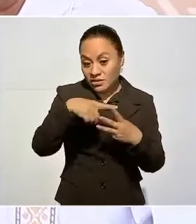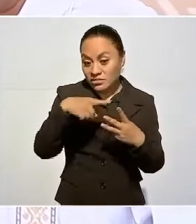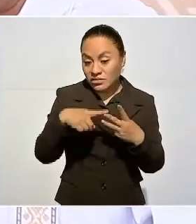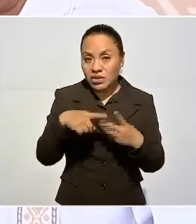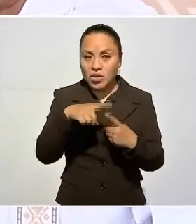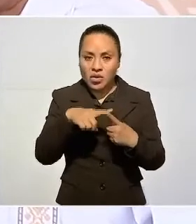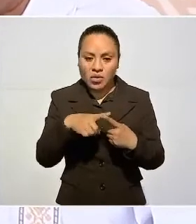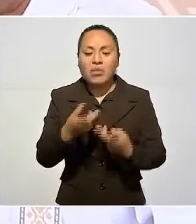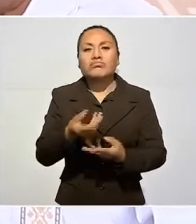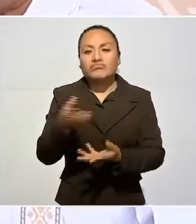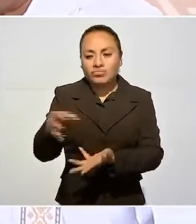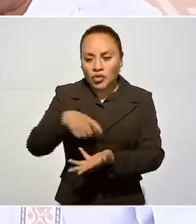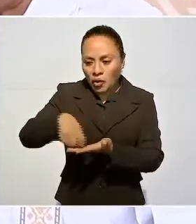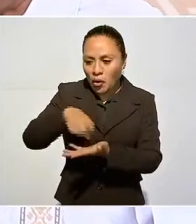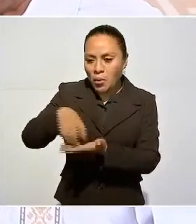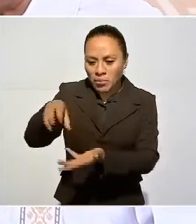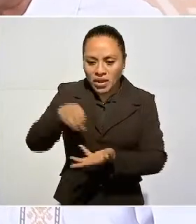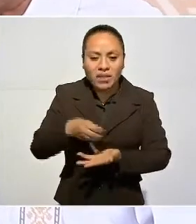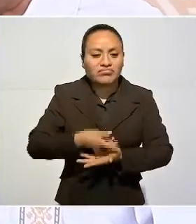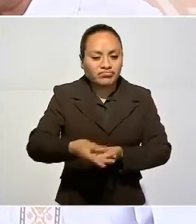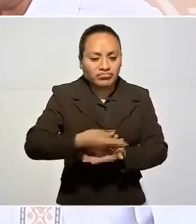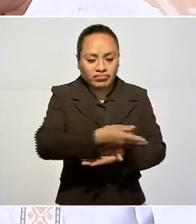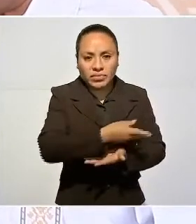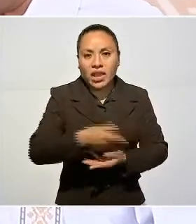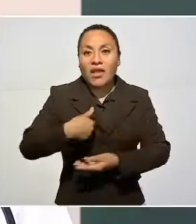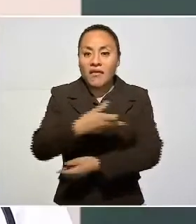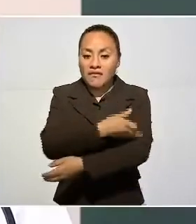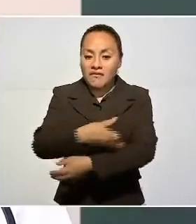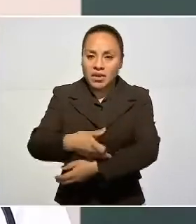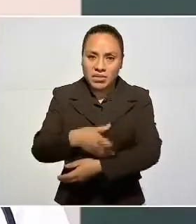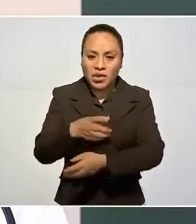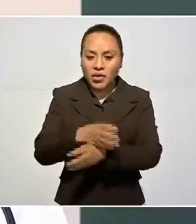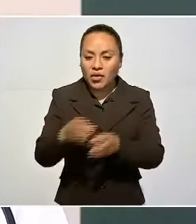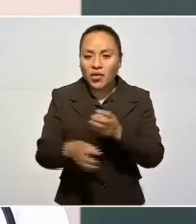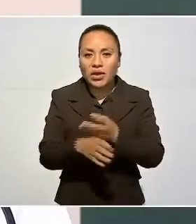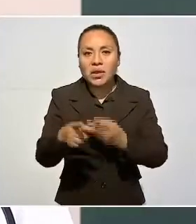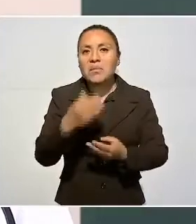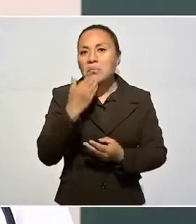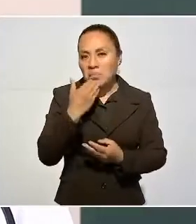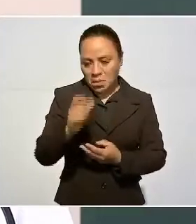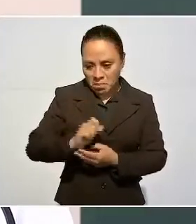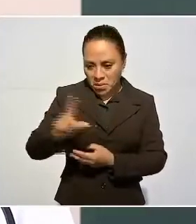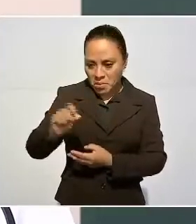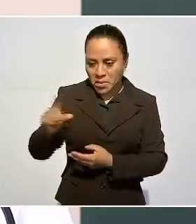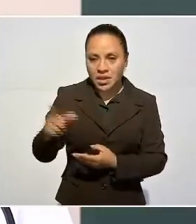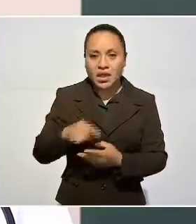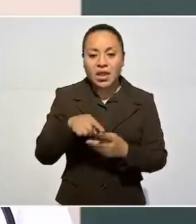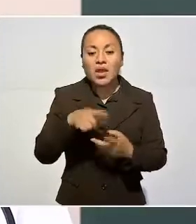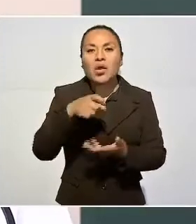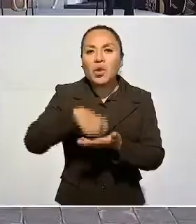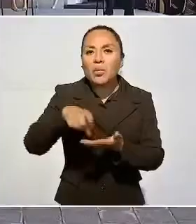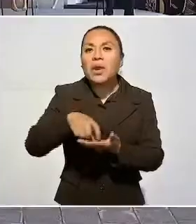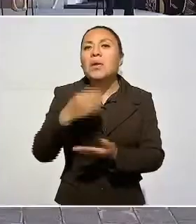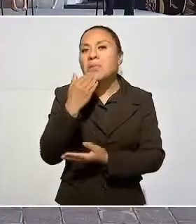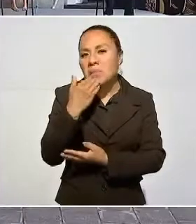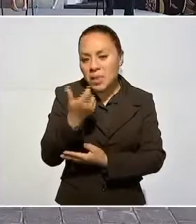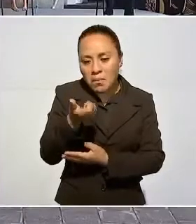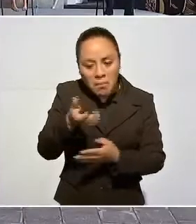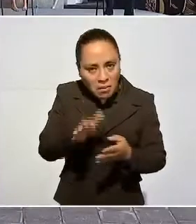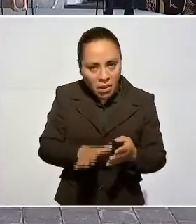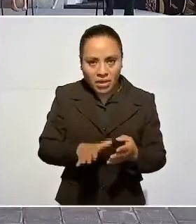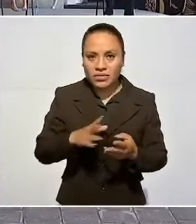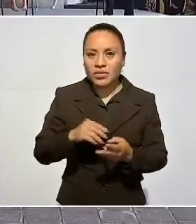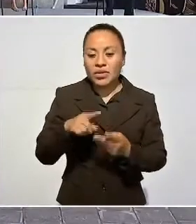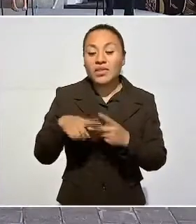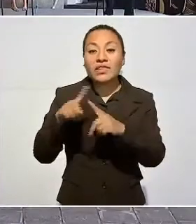de consumo y abasto, que favorezca a las familias con productos de alta calidad y a precios accesibles, además de